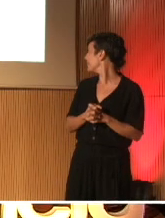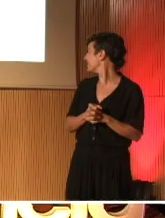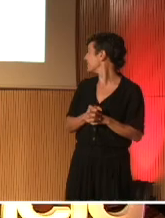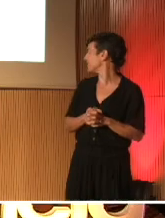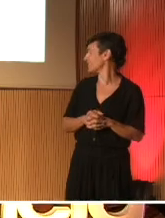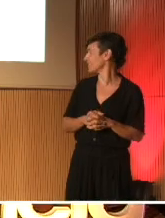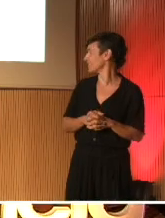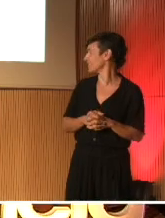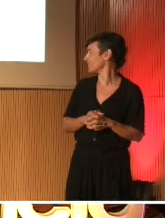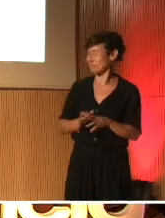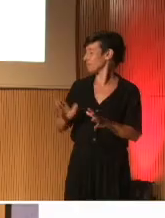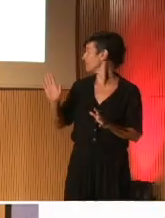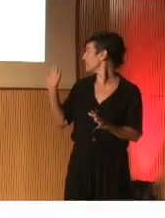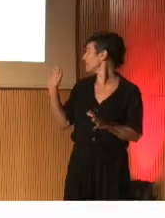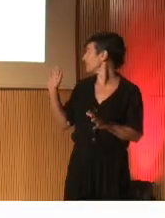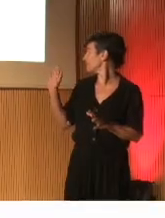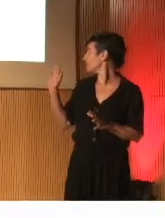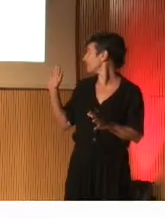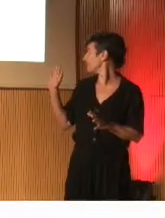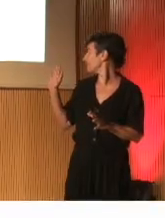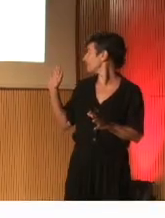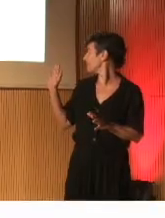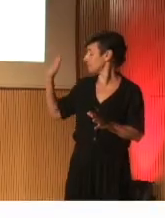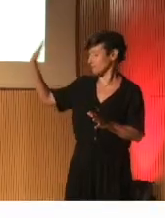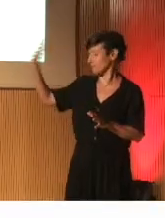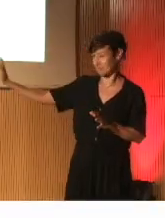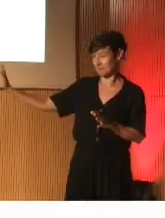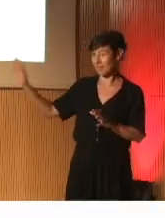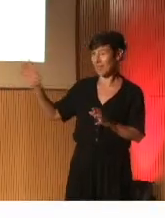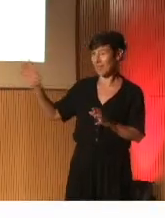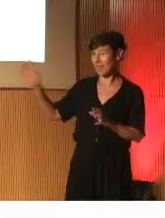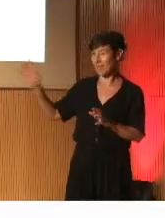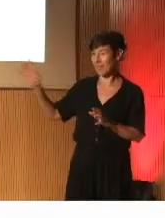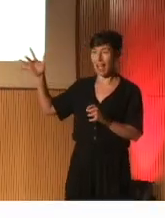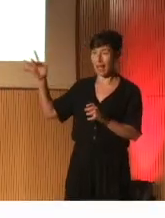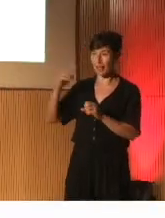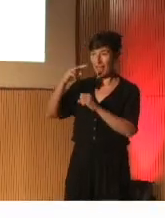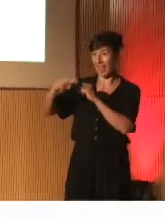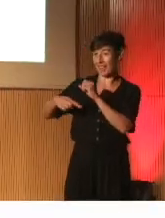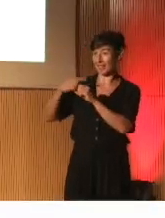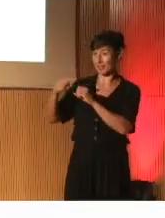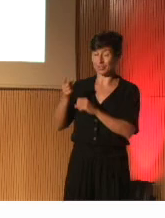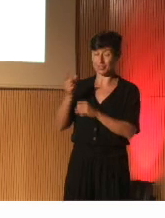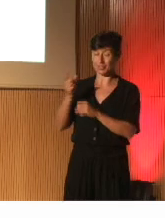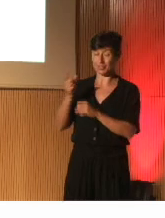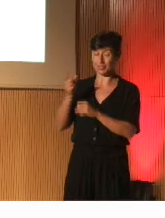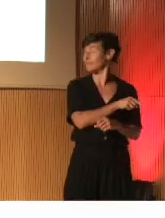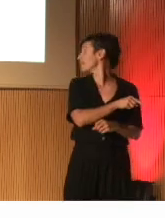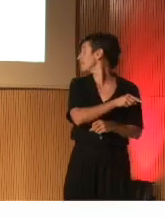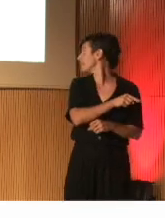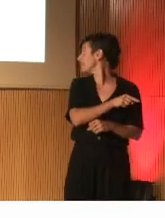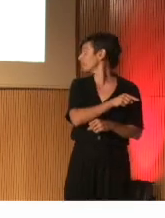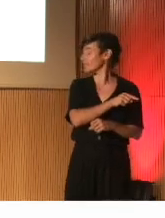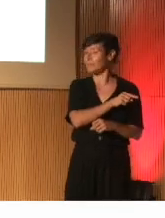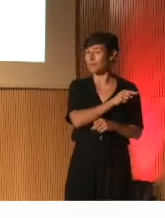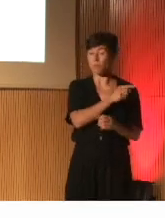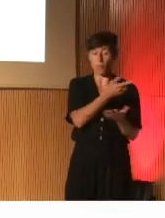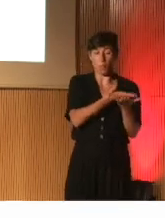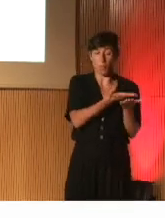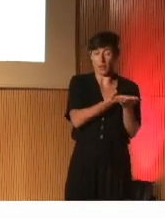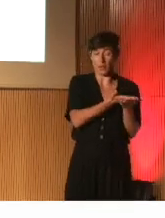a un lado tenemos nuestro acn de electrones al otro tenemos nuestra muestra